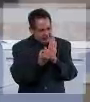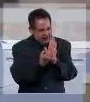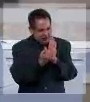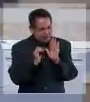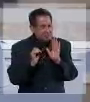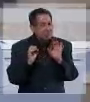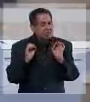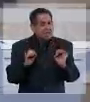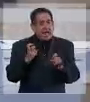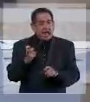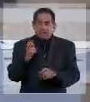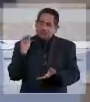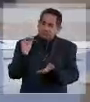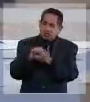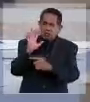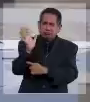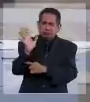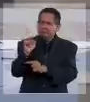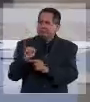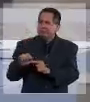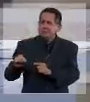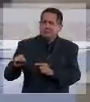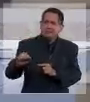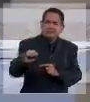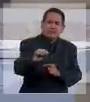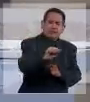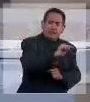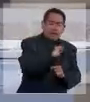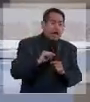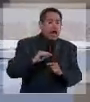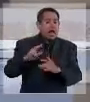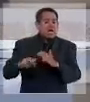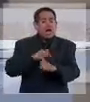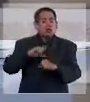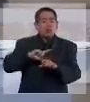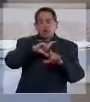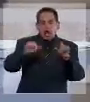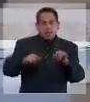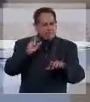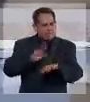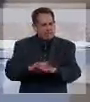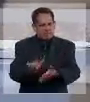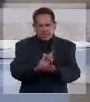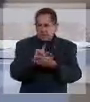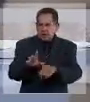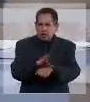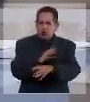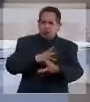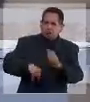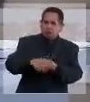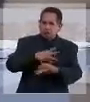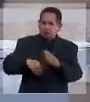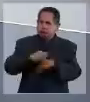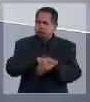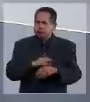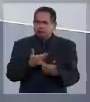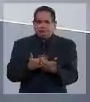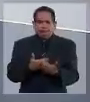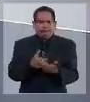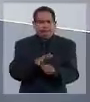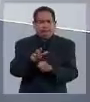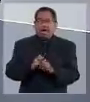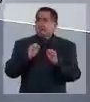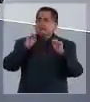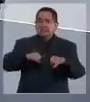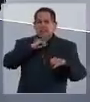de aerogeneradores un programa nacional. Queremos energías limpias, energías renovables, energías que no